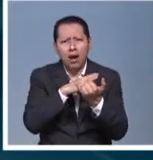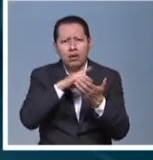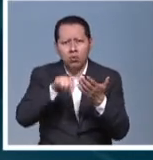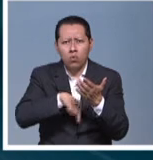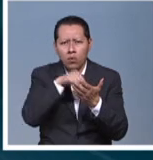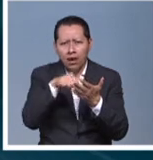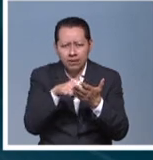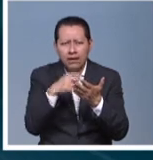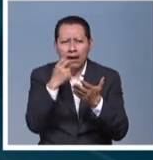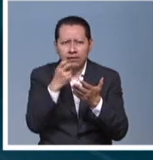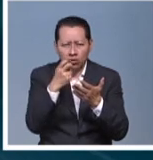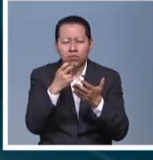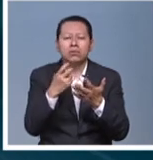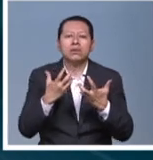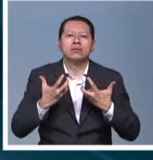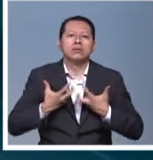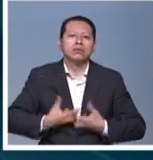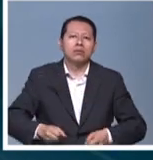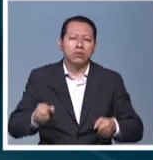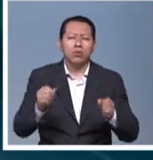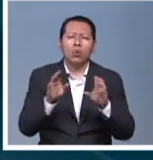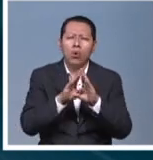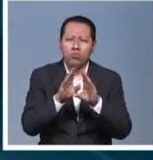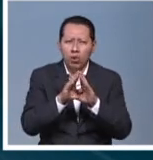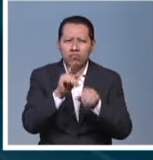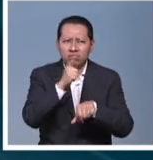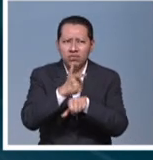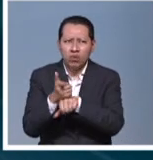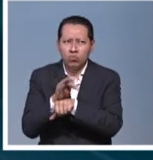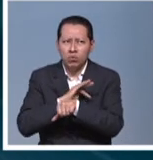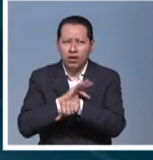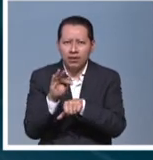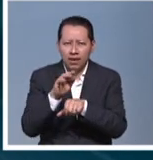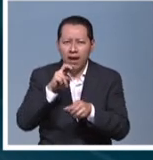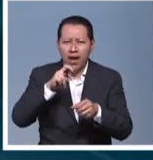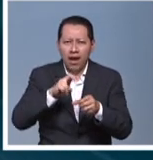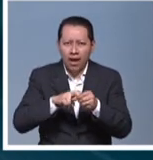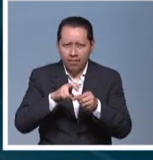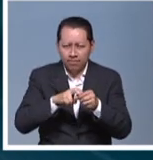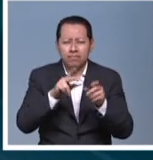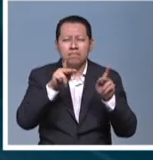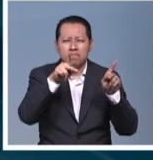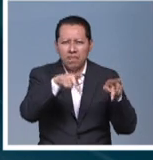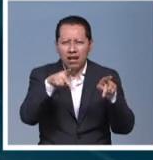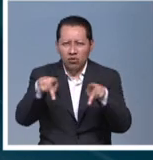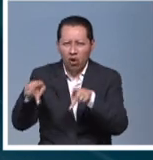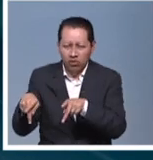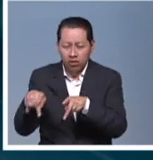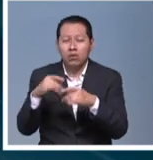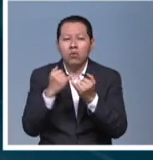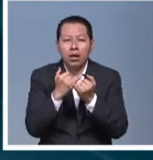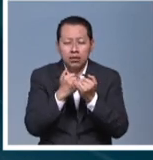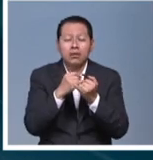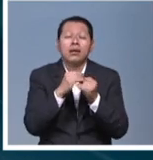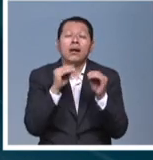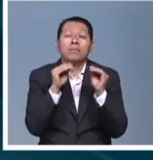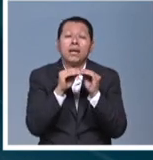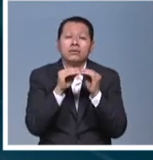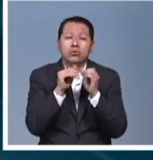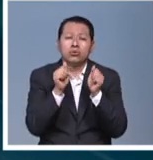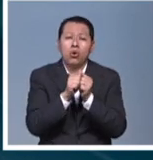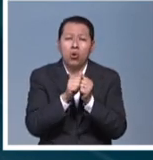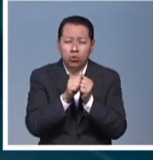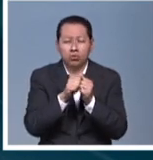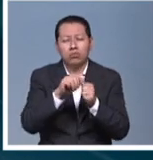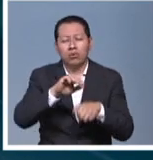danza de espanto, el erotismo de la estatuaria presente en los panteones, los macabros besos con la muerte hechos